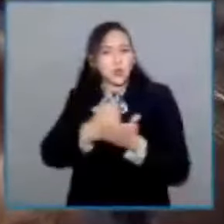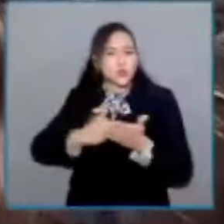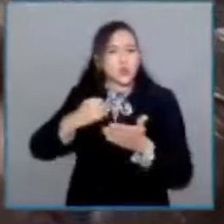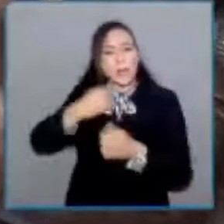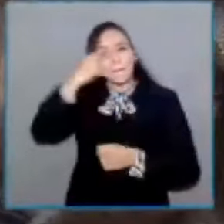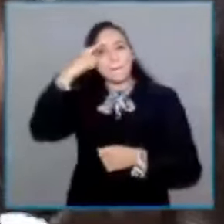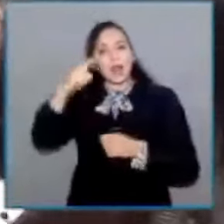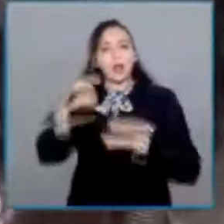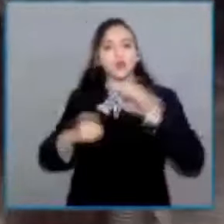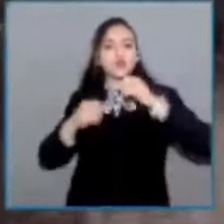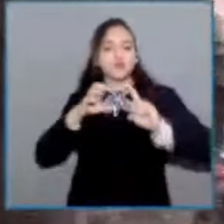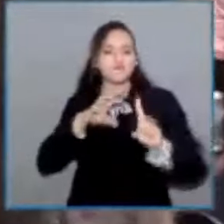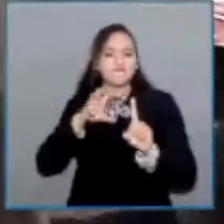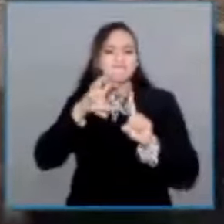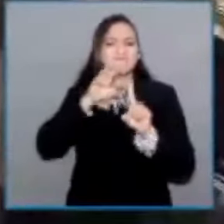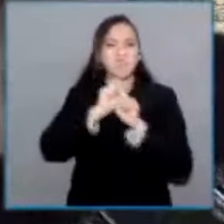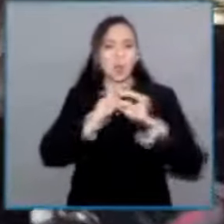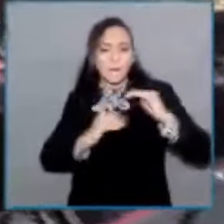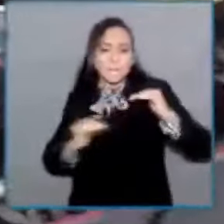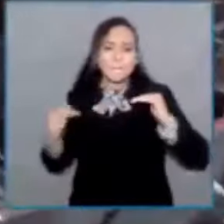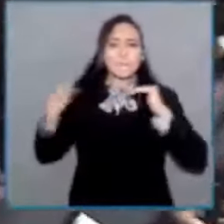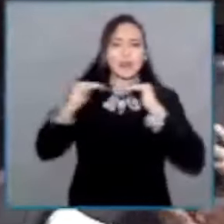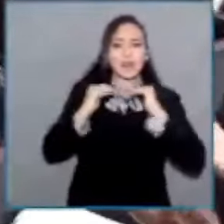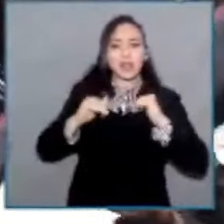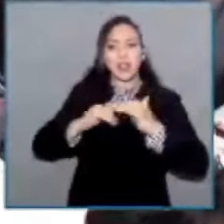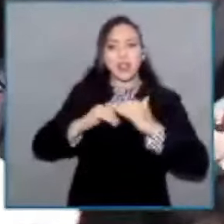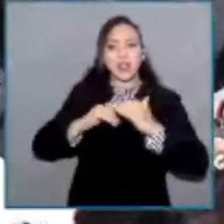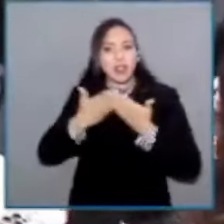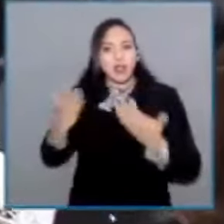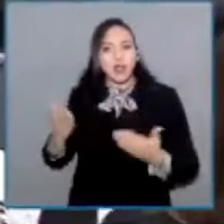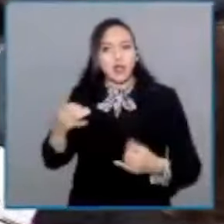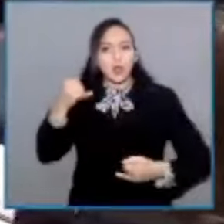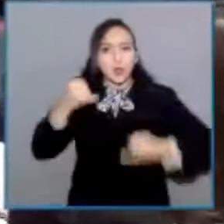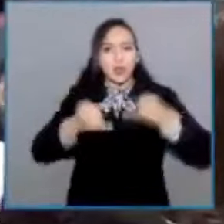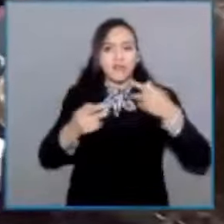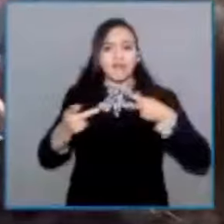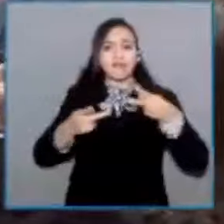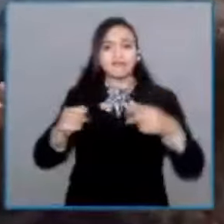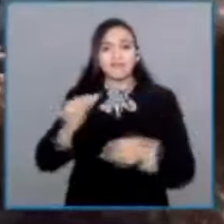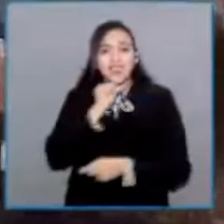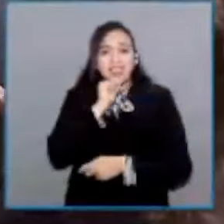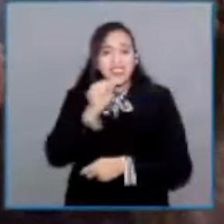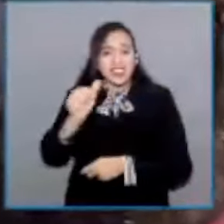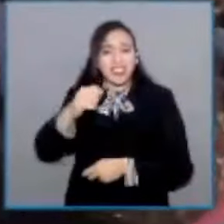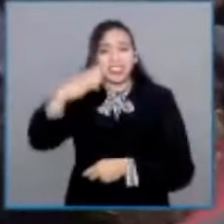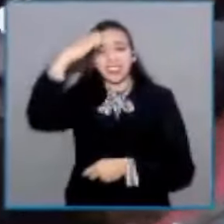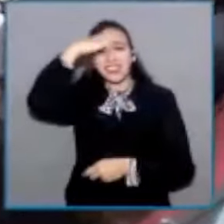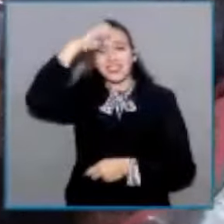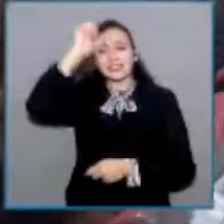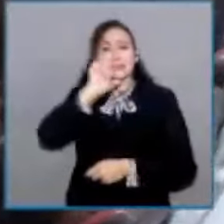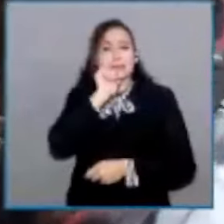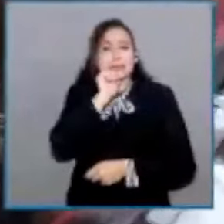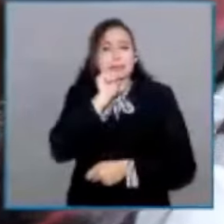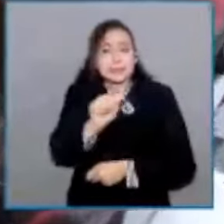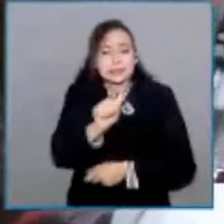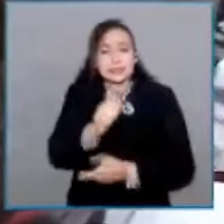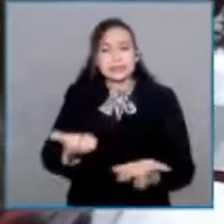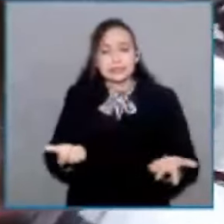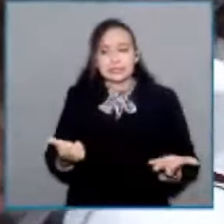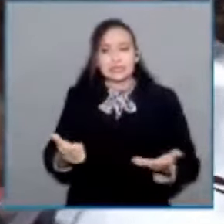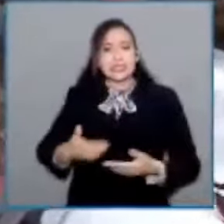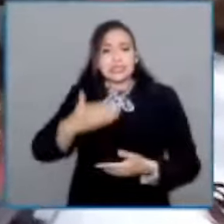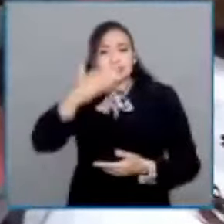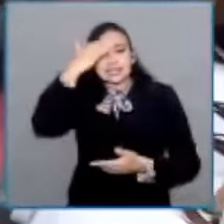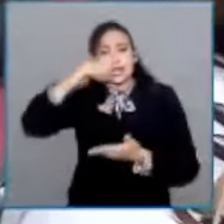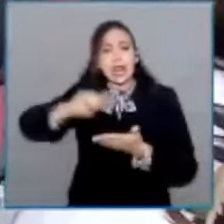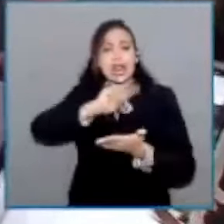destruidos. Añadieron que la ley y la Constitución están por encima del Poder Ejecutivo y que la justicia que